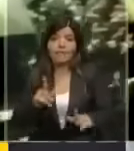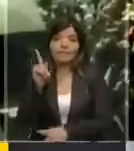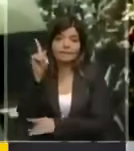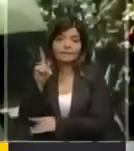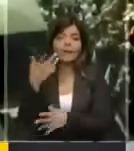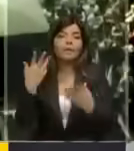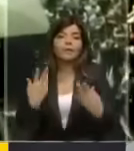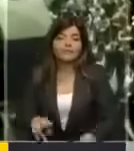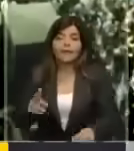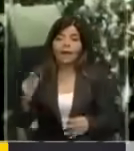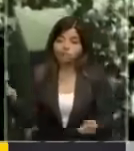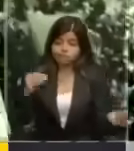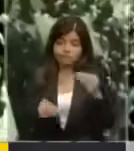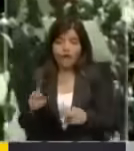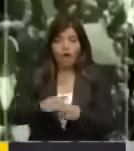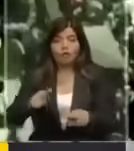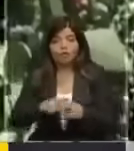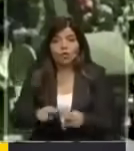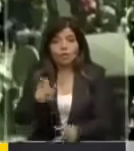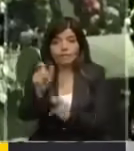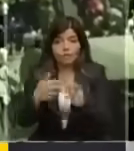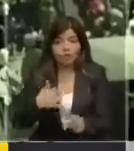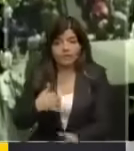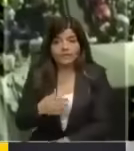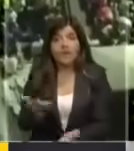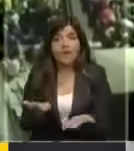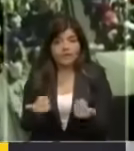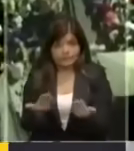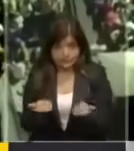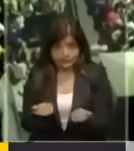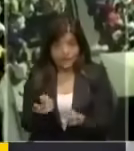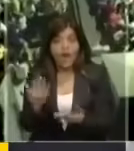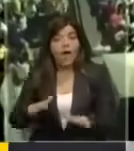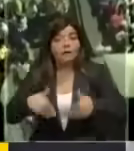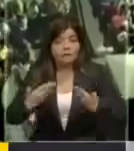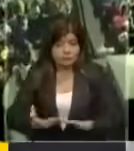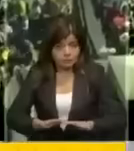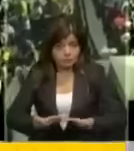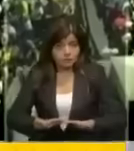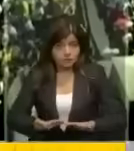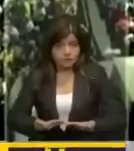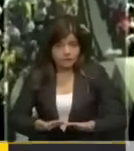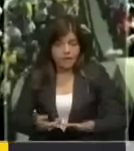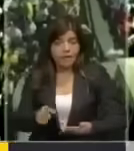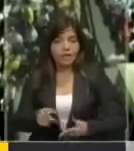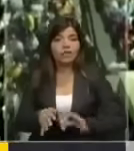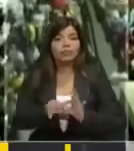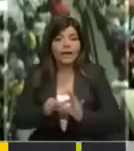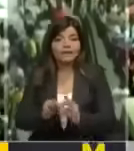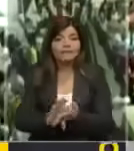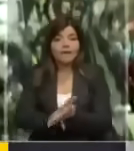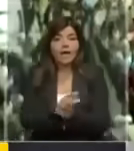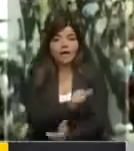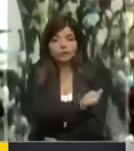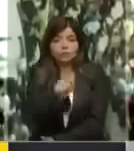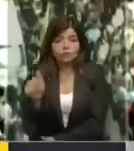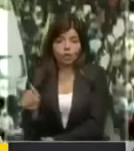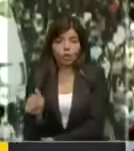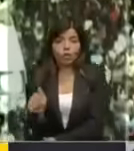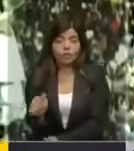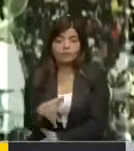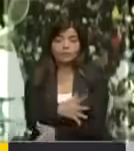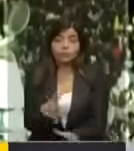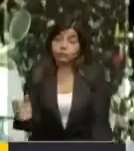las soluciones que los argentinos necesitan. Por lo tanto, quiero dar las gracias a todos por el